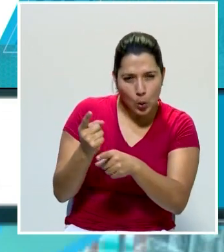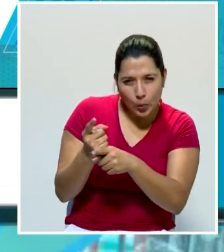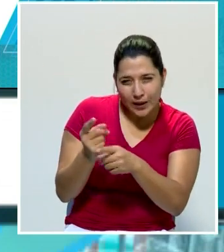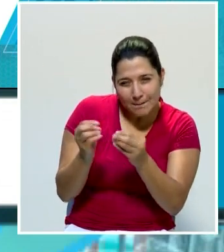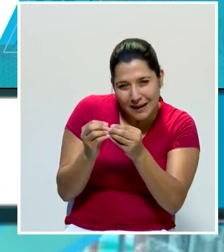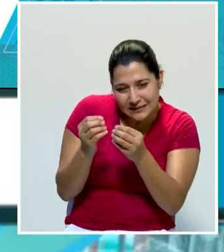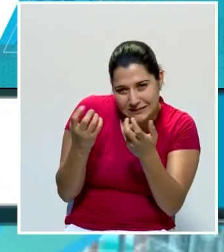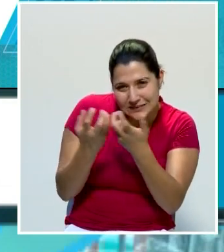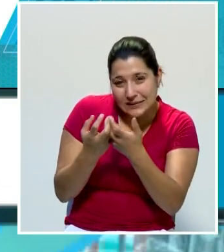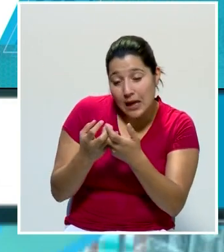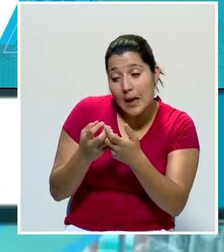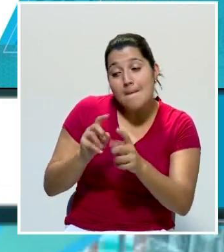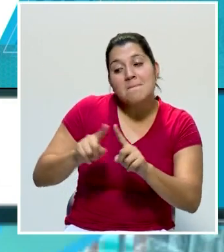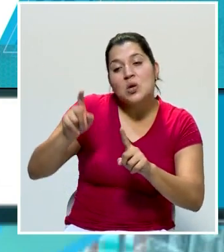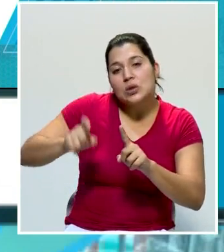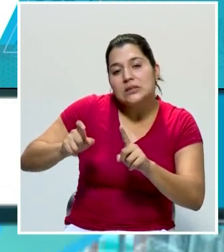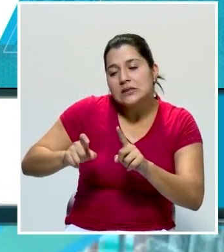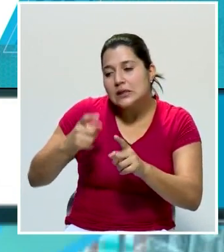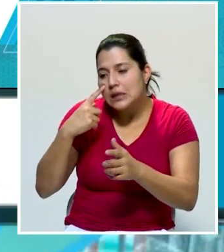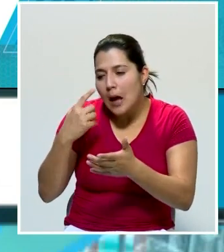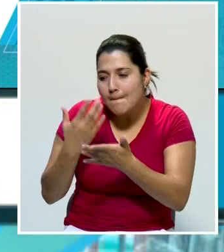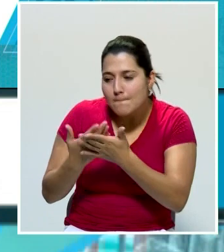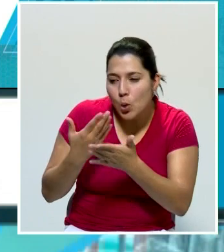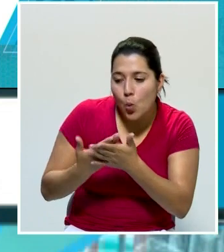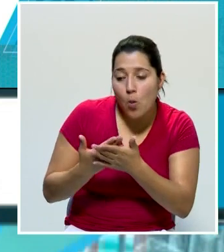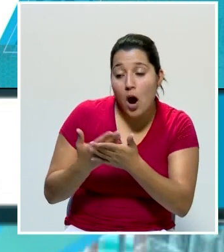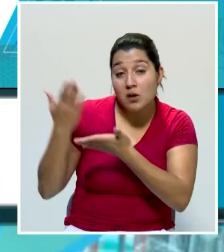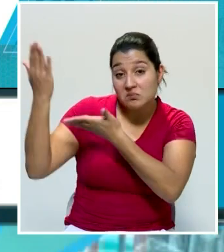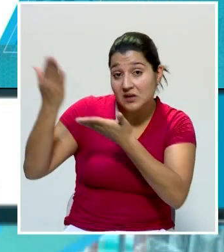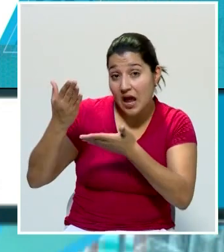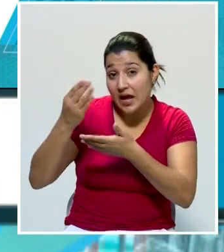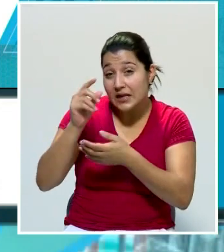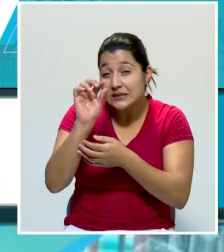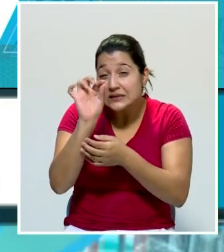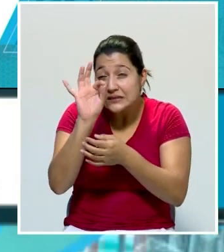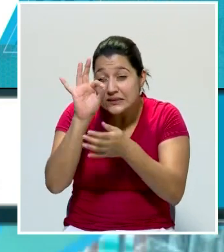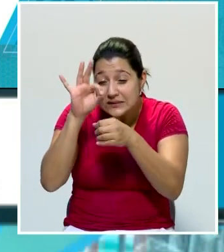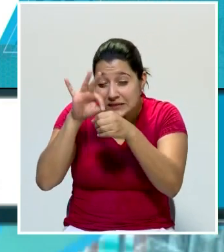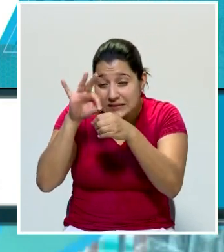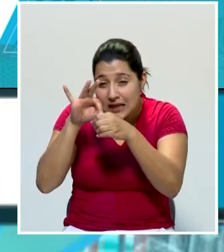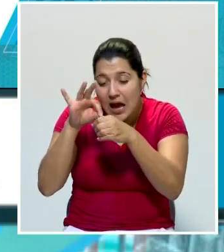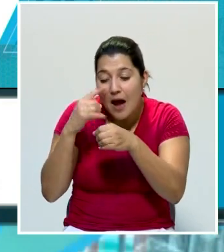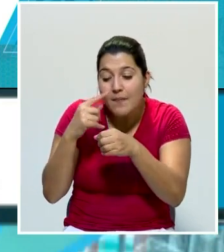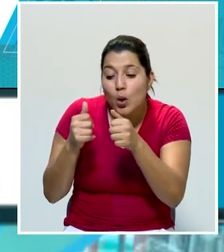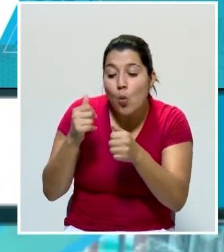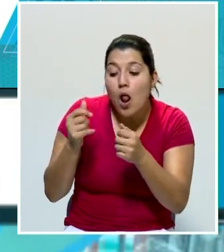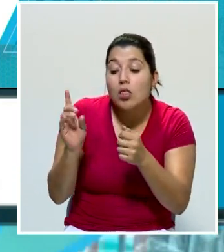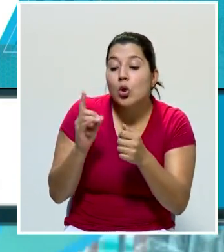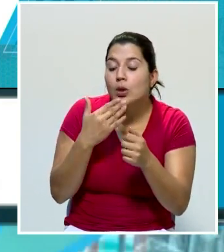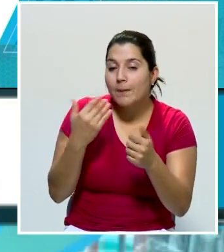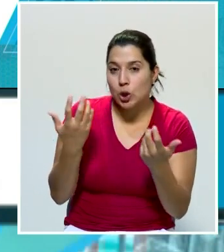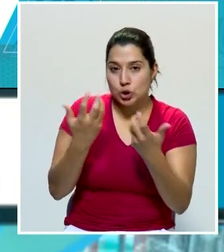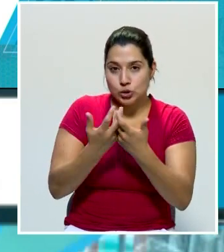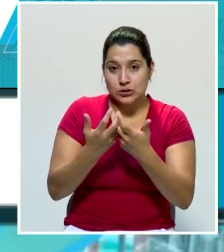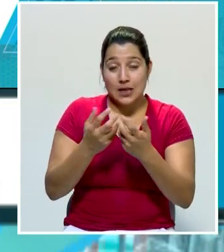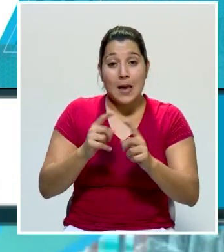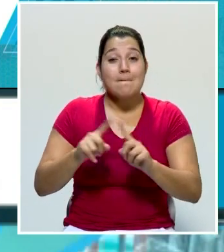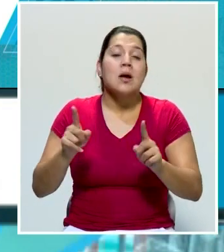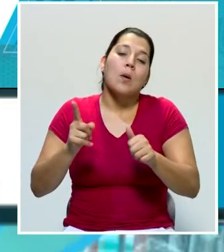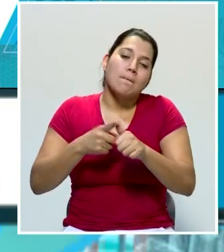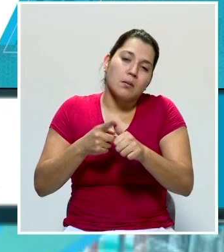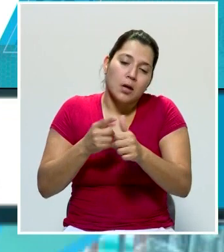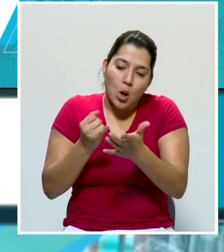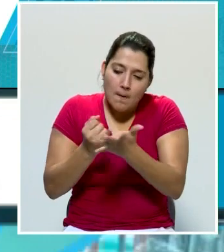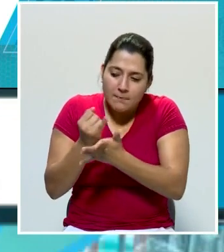etapa de experimentación, de traer las semillas, a ver cuáles son las variedades que mejor se adaptan. Pero primero habría que hacer como un estudio